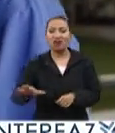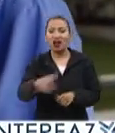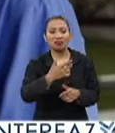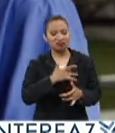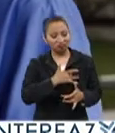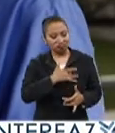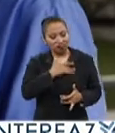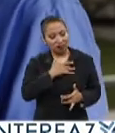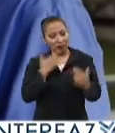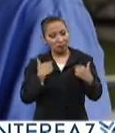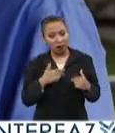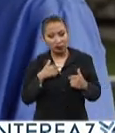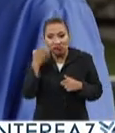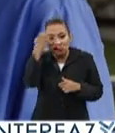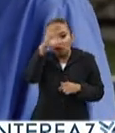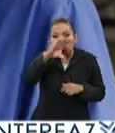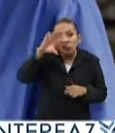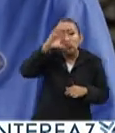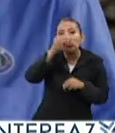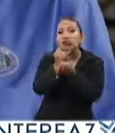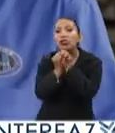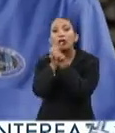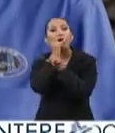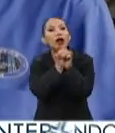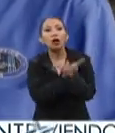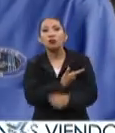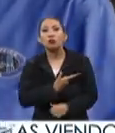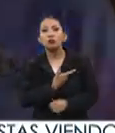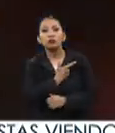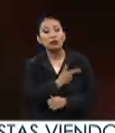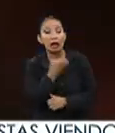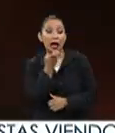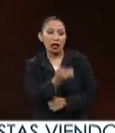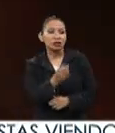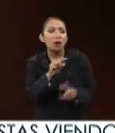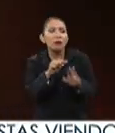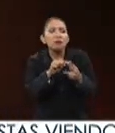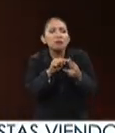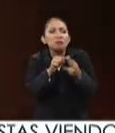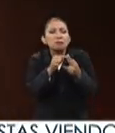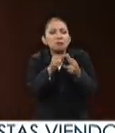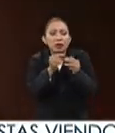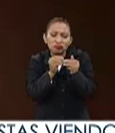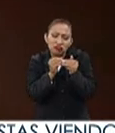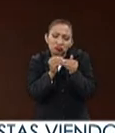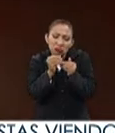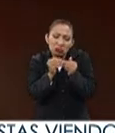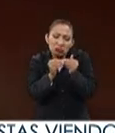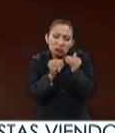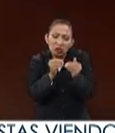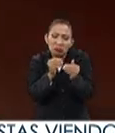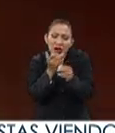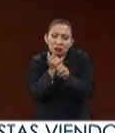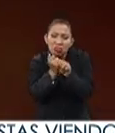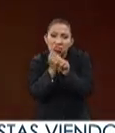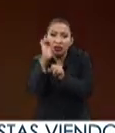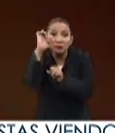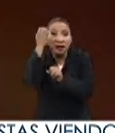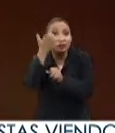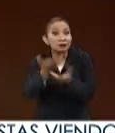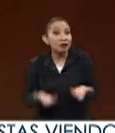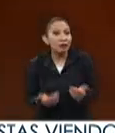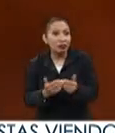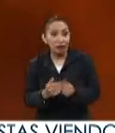ser humano, es explorador. Entonces, estos son apenas pasos muy pequeños de la exploración